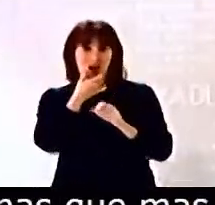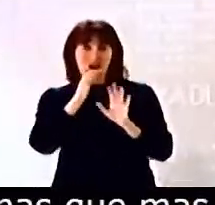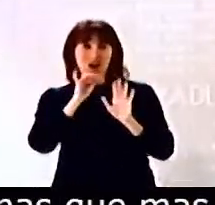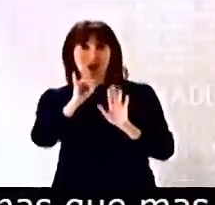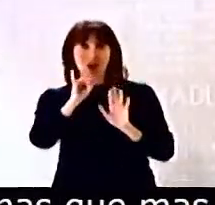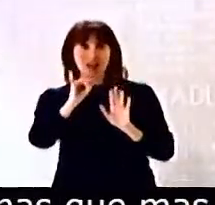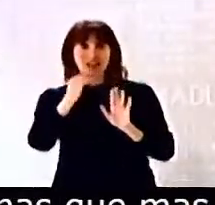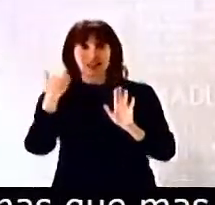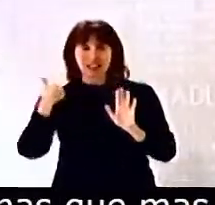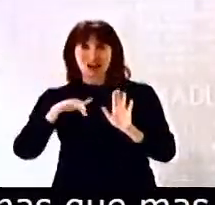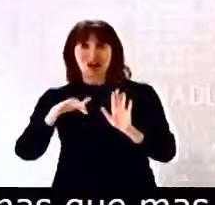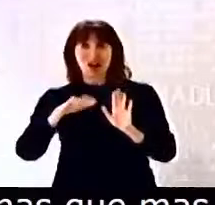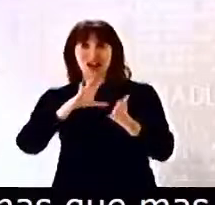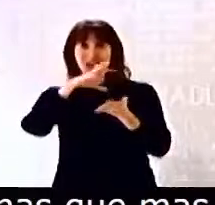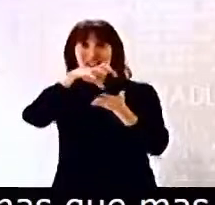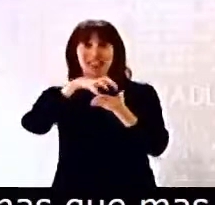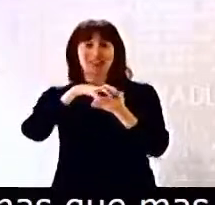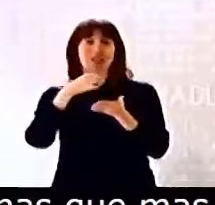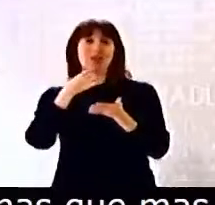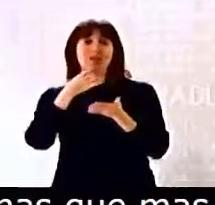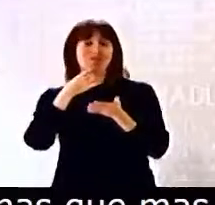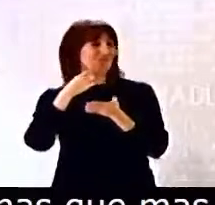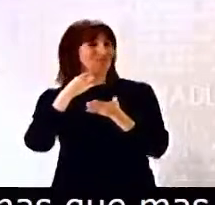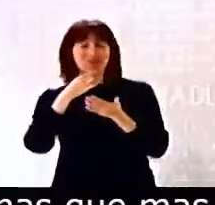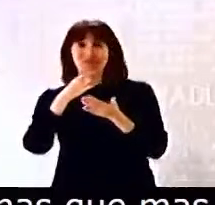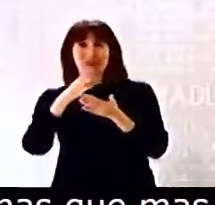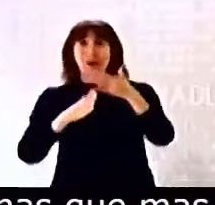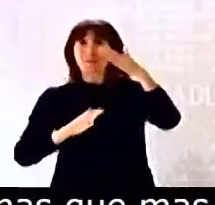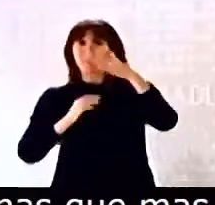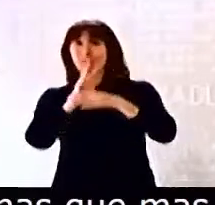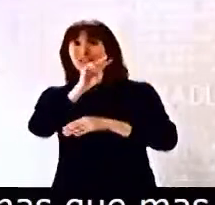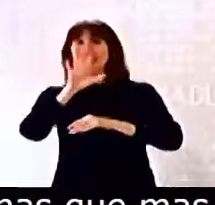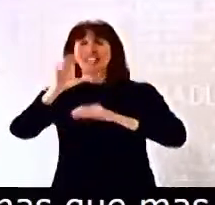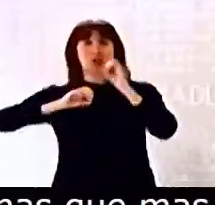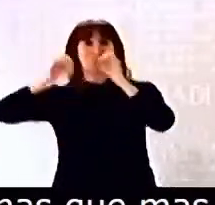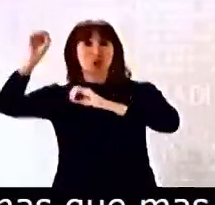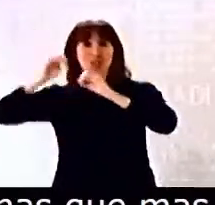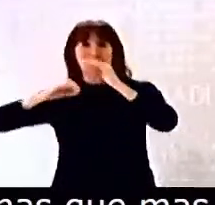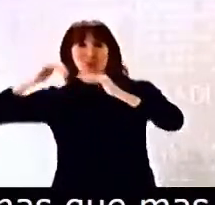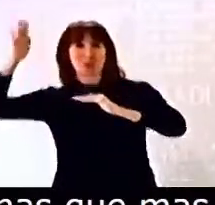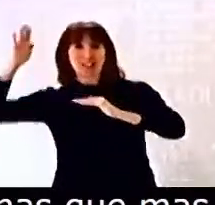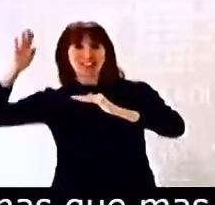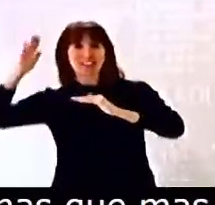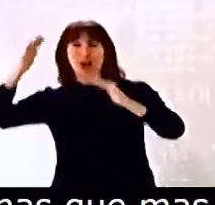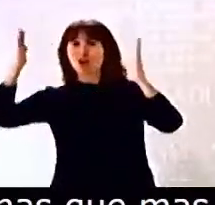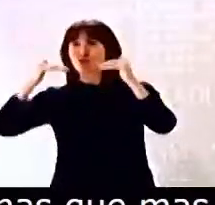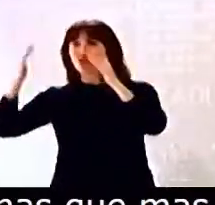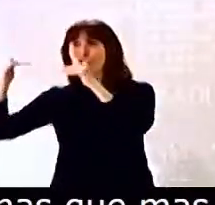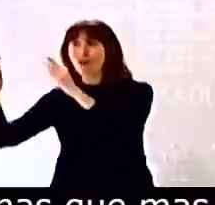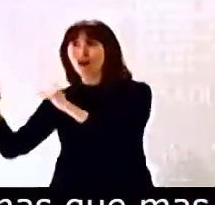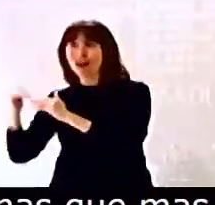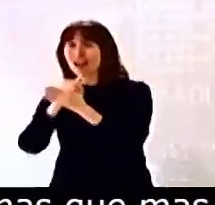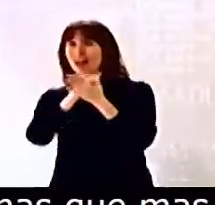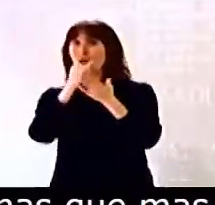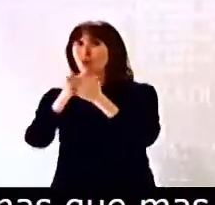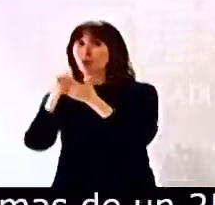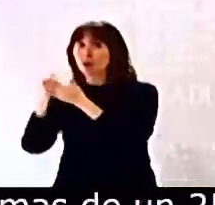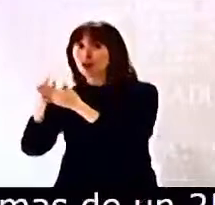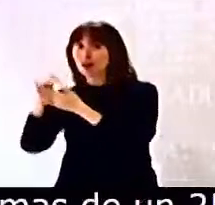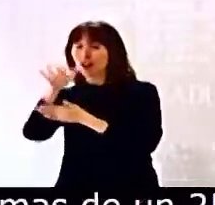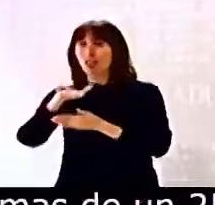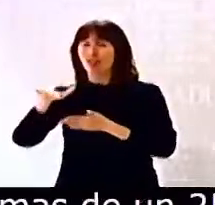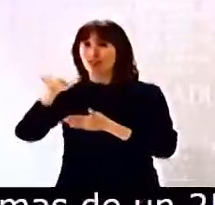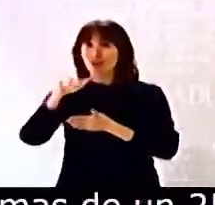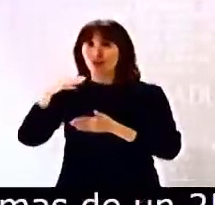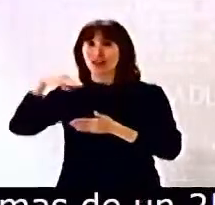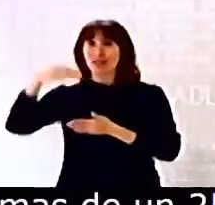en este momento no lo cifra en más de un 25%. De las muestras que ha analizado Majadahonda, el